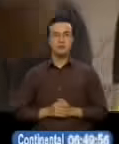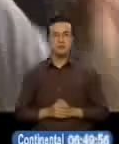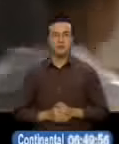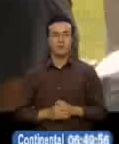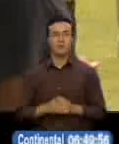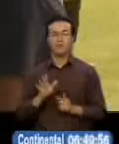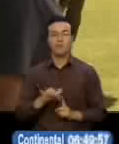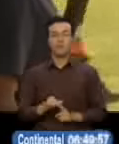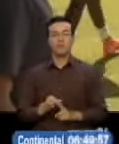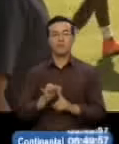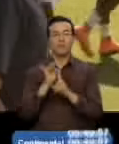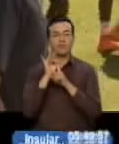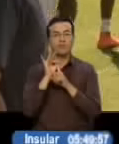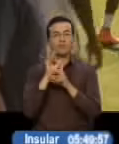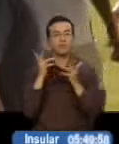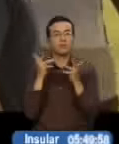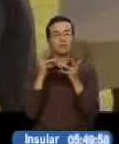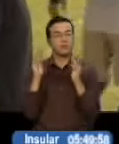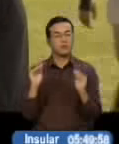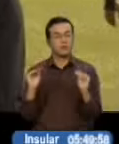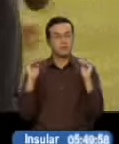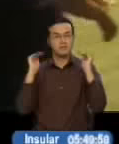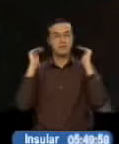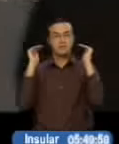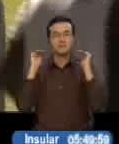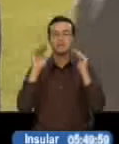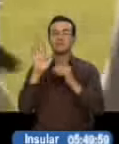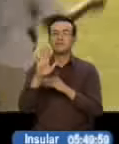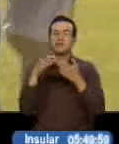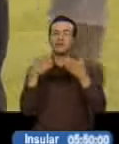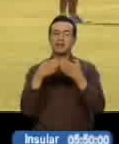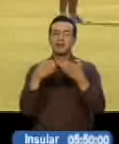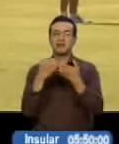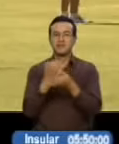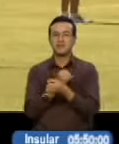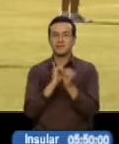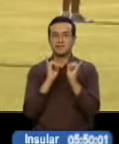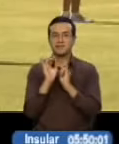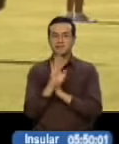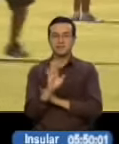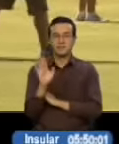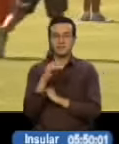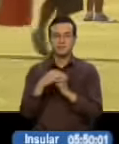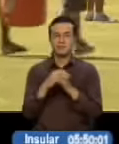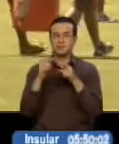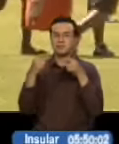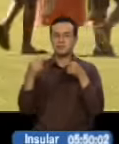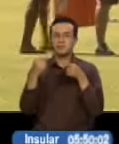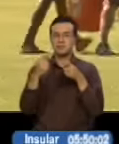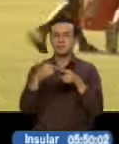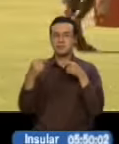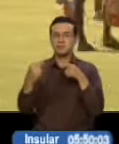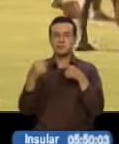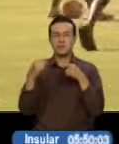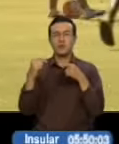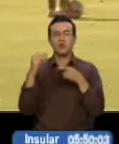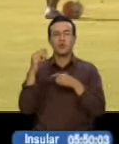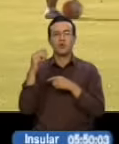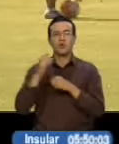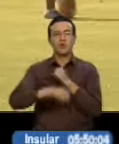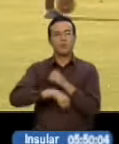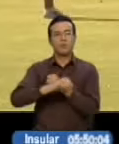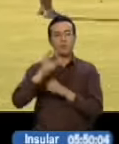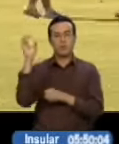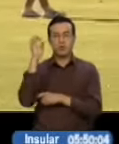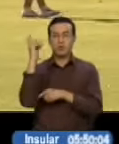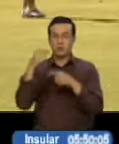momento especial, histórico, glorioso del equipo de los Rayados, que van a enfrentar a uno de los grandes del fútbol colombiano y